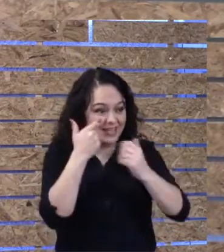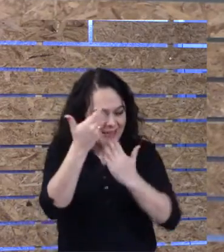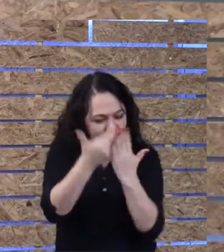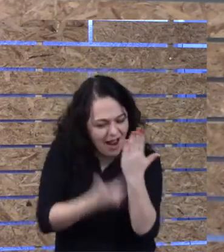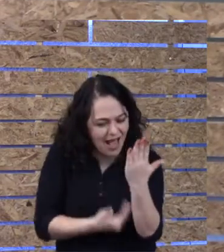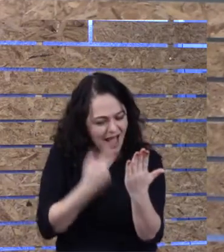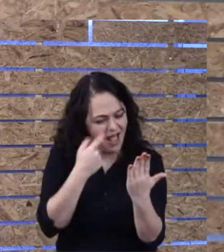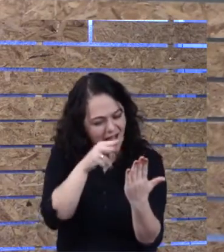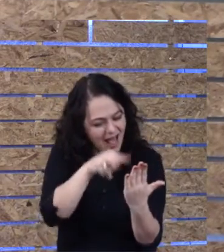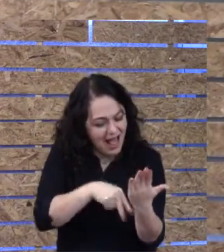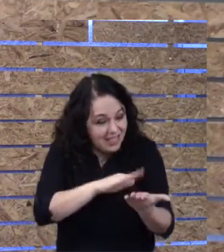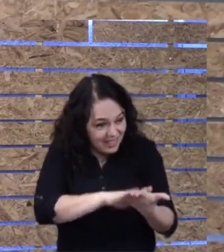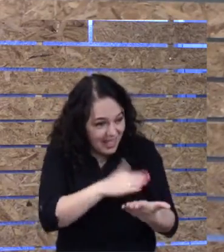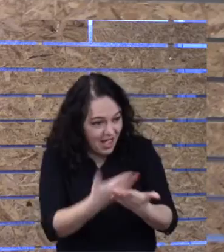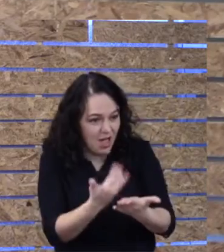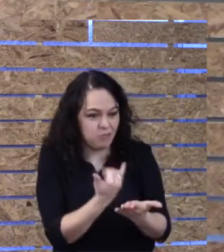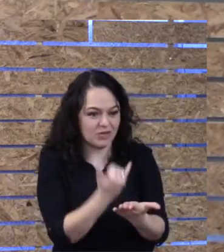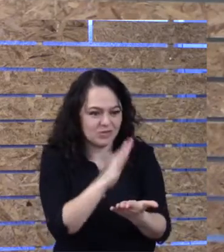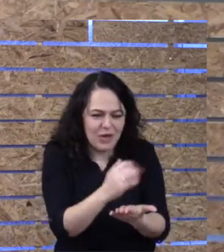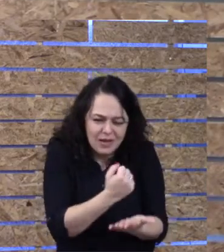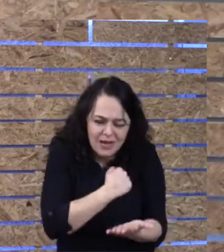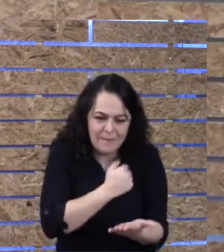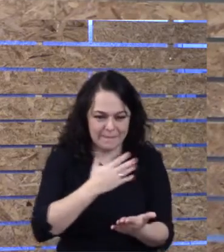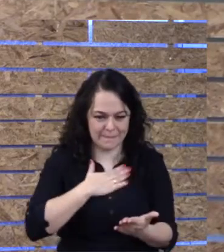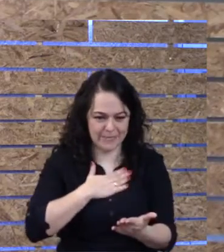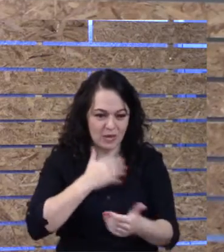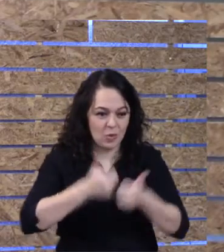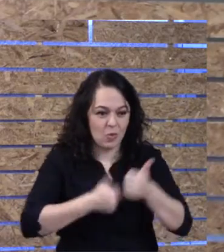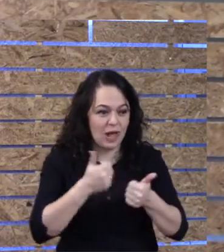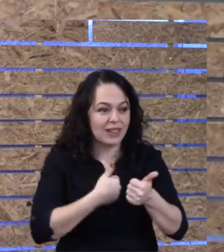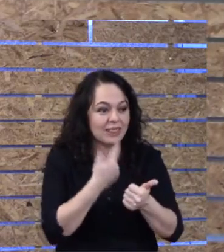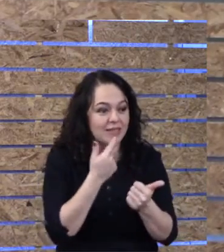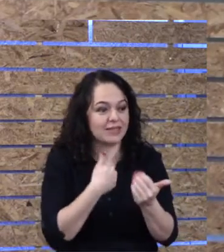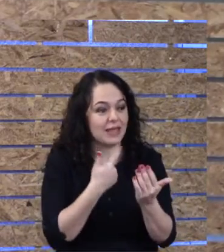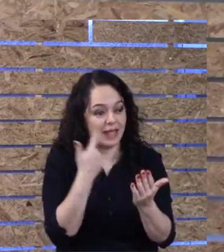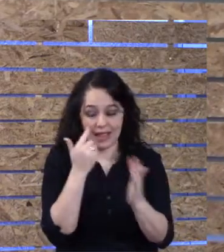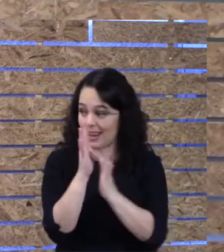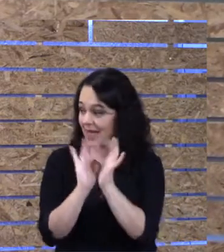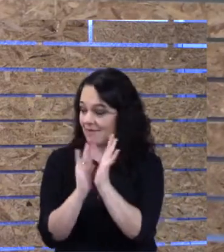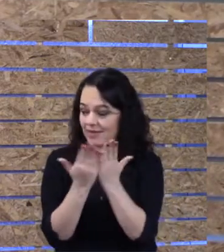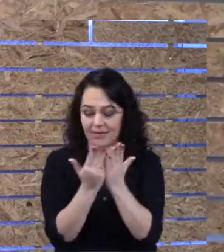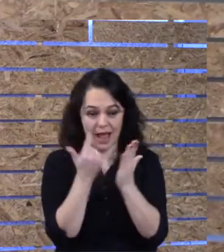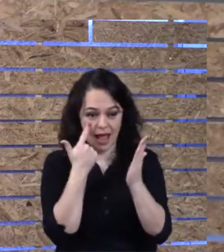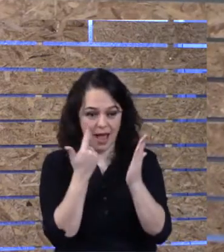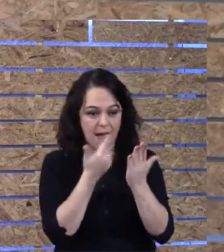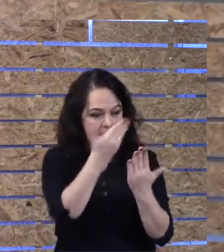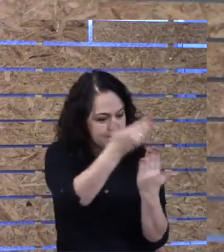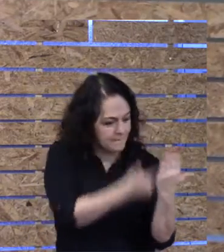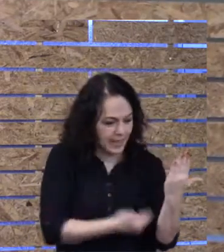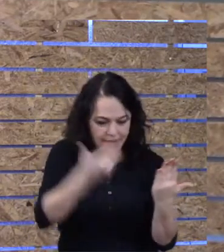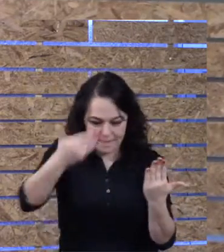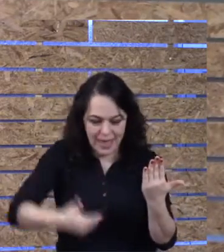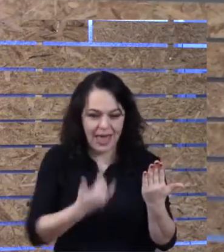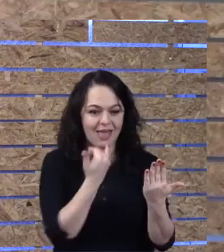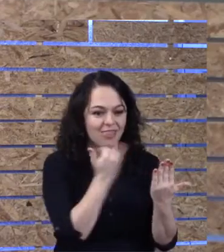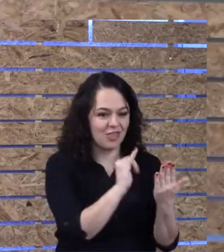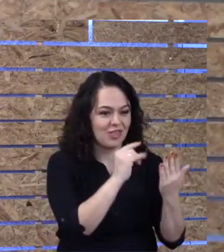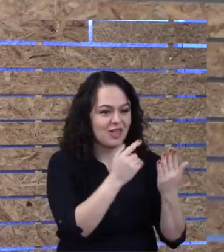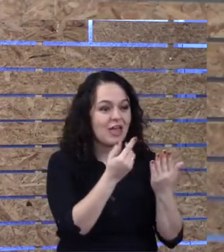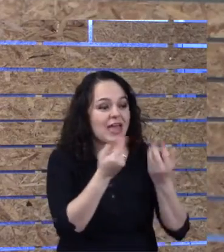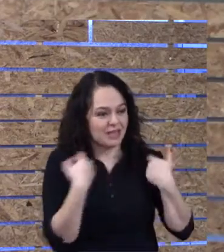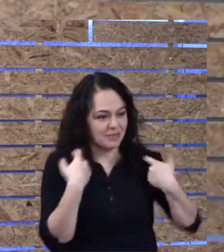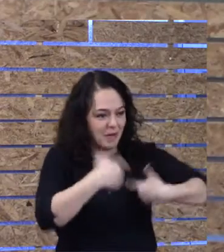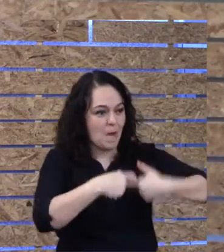me encanta esta edición. Y esta edición se llama la Biblia Paralela. El nombre no sé qué tanto dice el nombre,